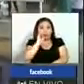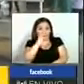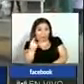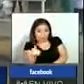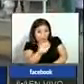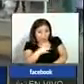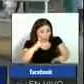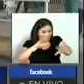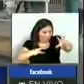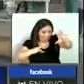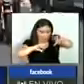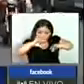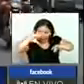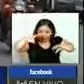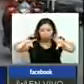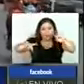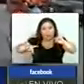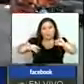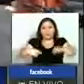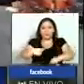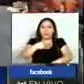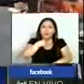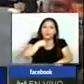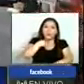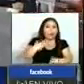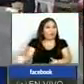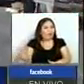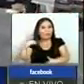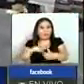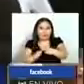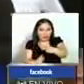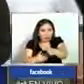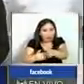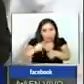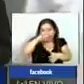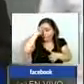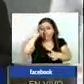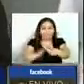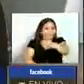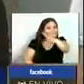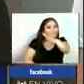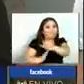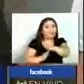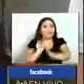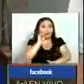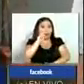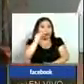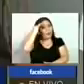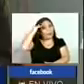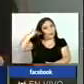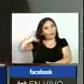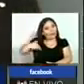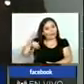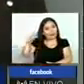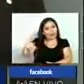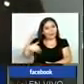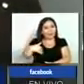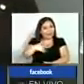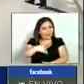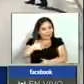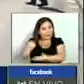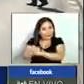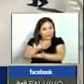contagiadas de coronavirus podría poner freno a la reactivación económica. La ministra del Ramo, María Luisa Ayem,